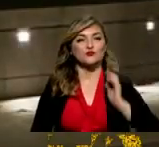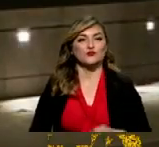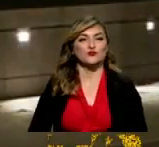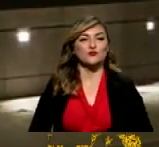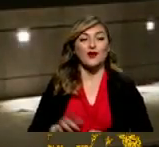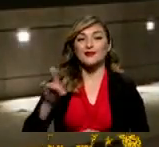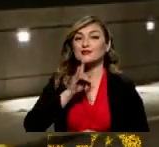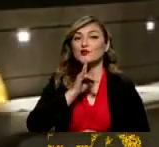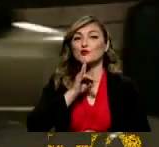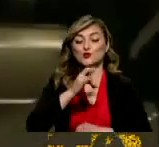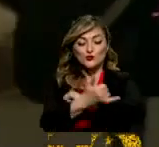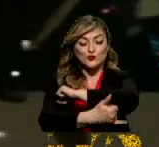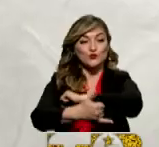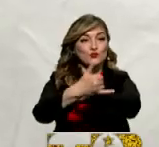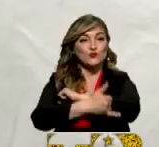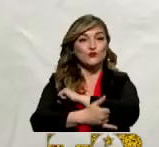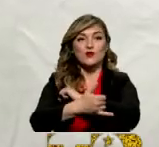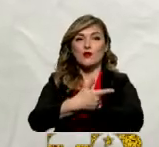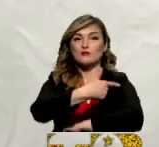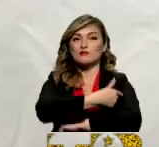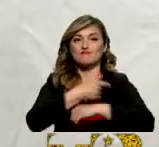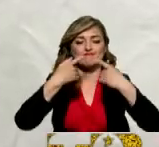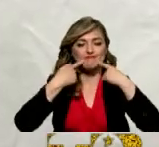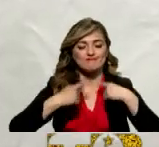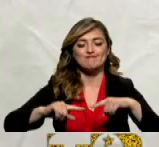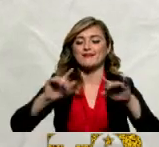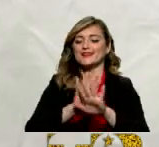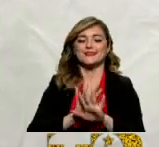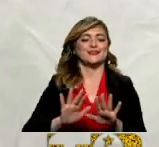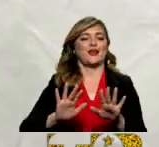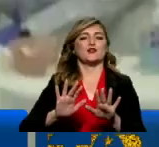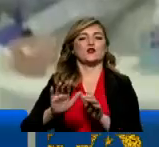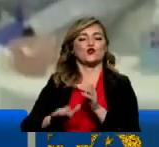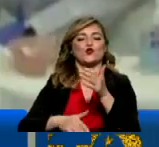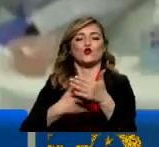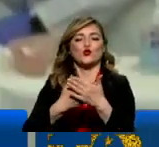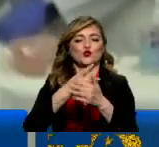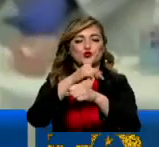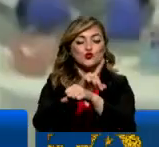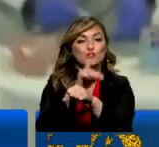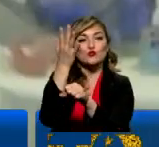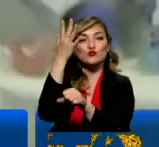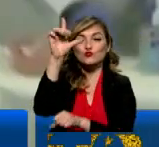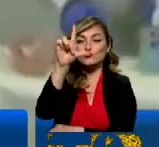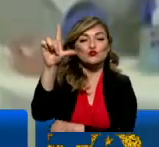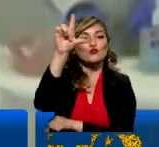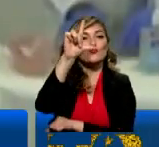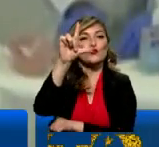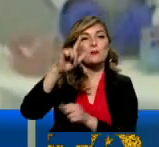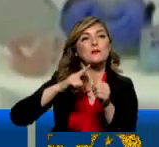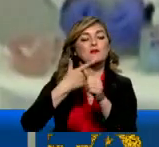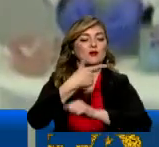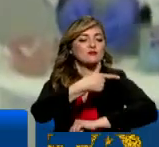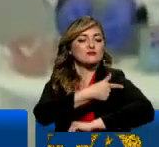Estados Unidos es uno de los países que ya suministra la vacuna contra el coronavirus a su personal médico. El pasado lunes, la primera en recibir